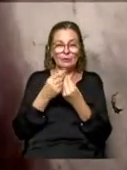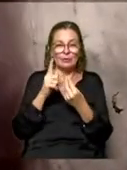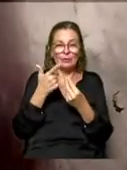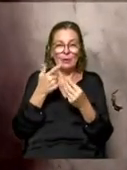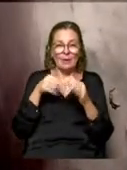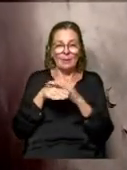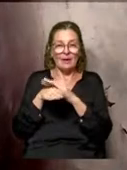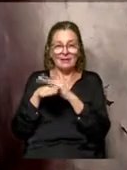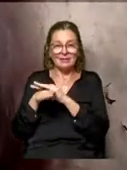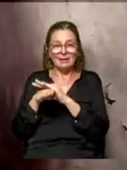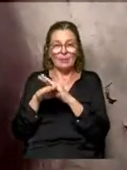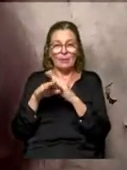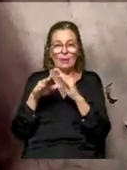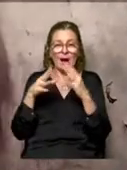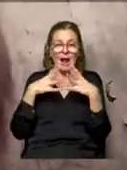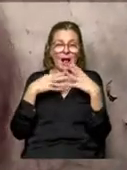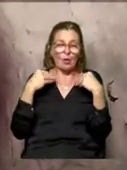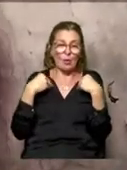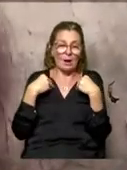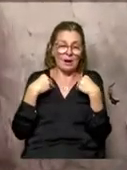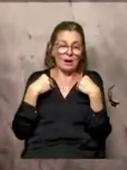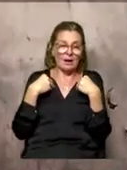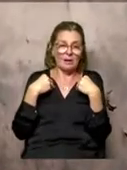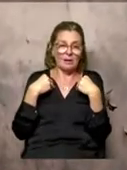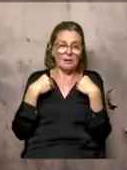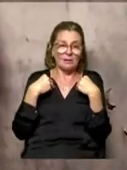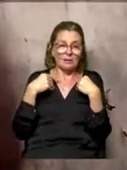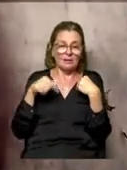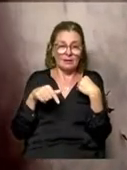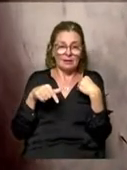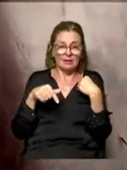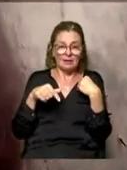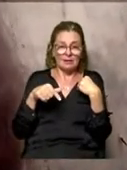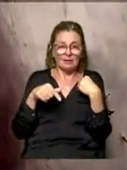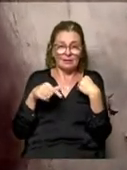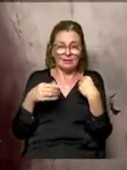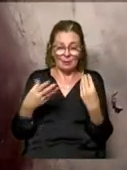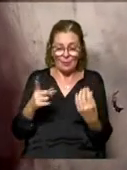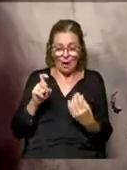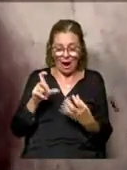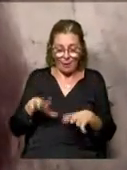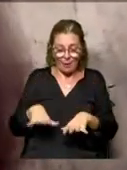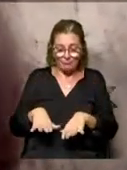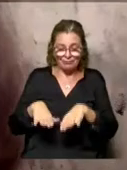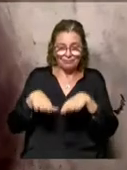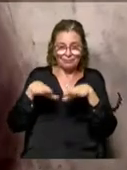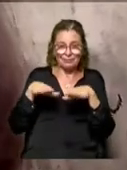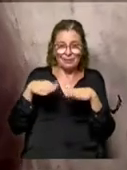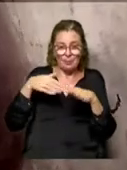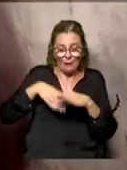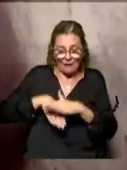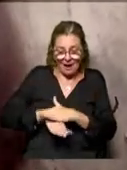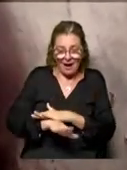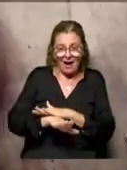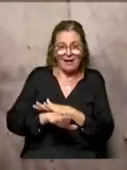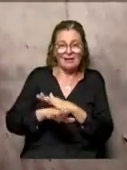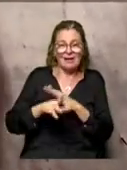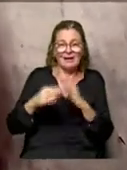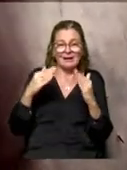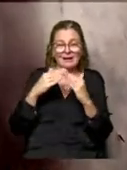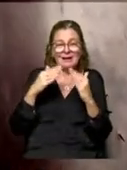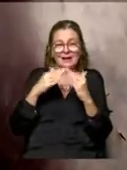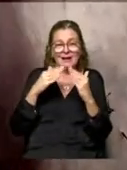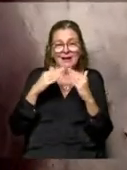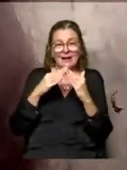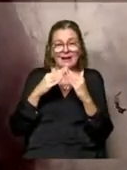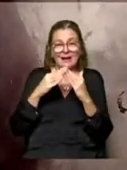los mandamos a la escuela. Esto acá es muy inundable. porque estamos en bajada, hay casas que están